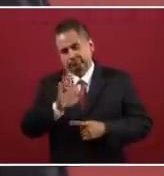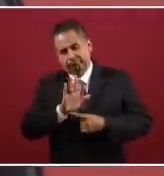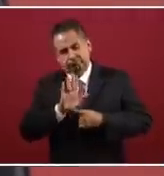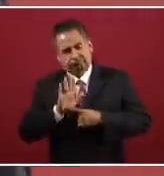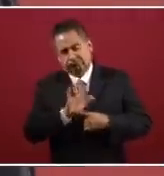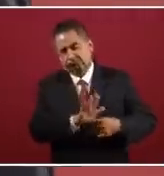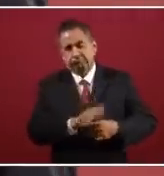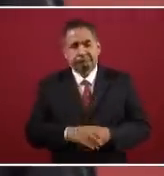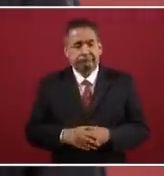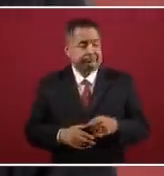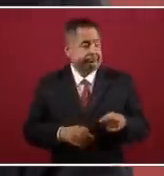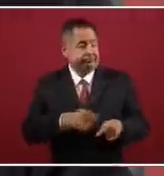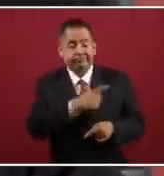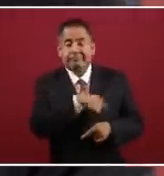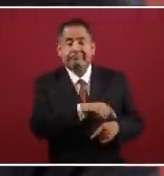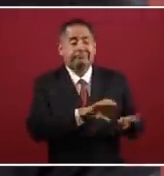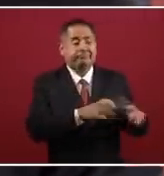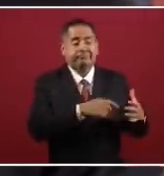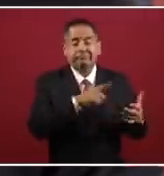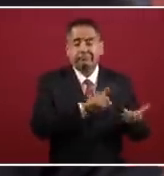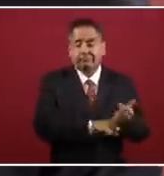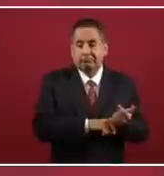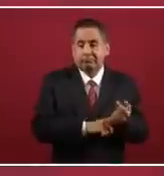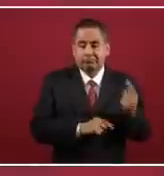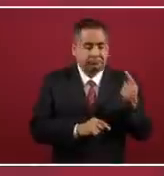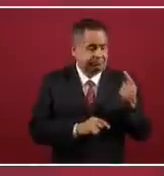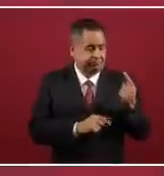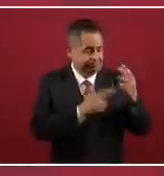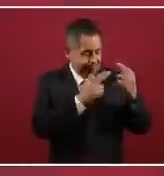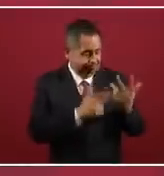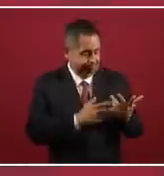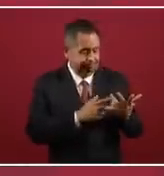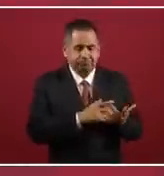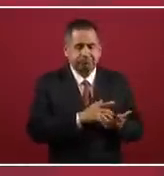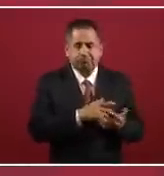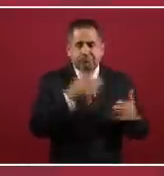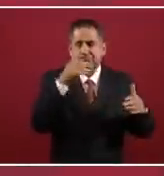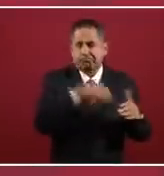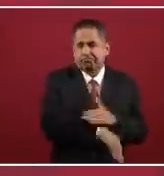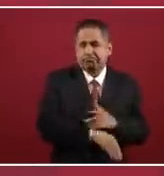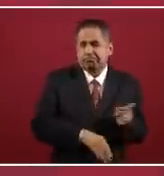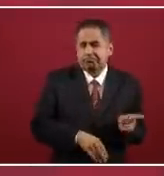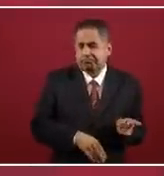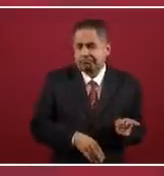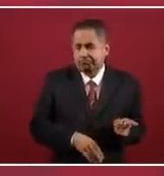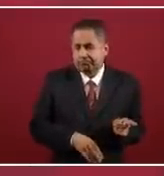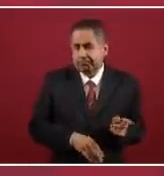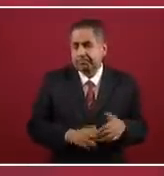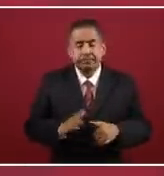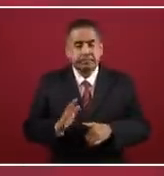pero el conservadurismo está moralmente derrotado. ¿Y saben por qué?